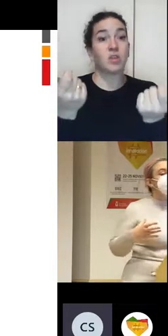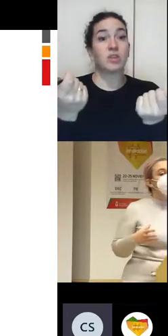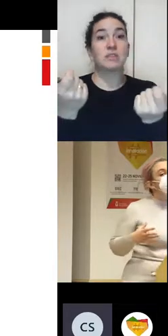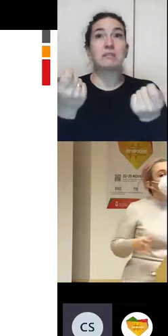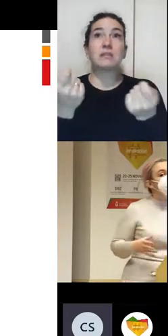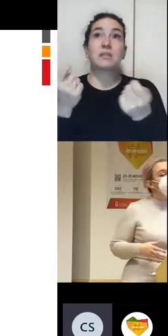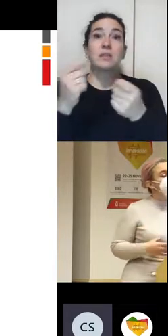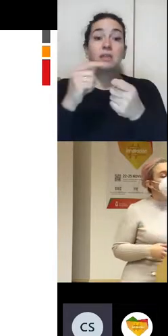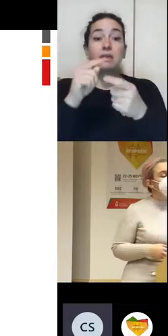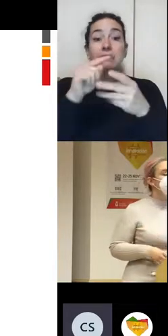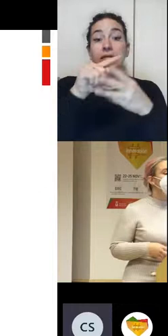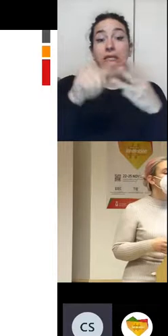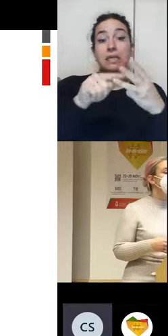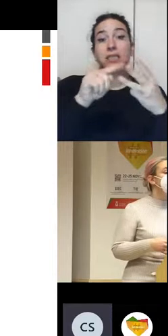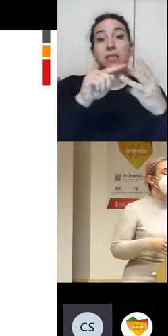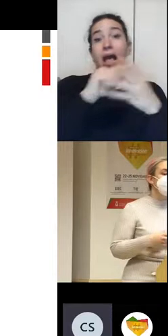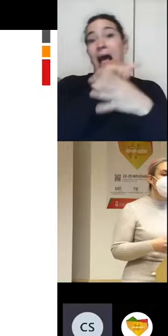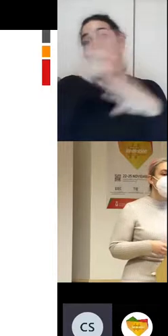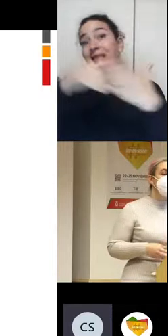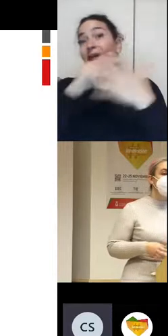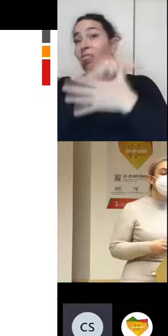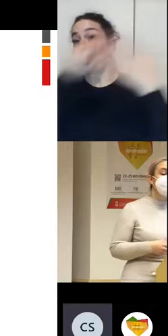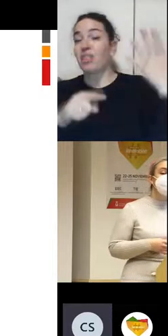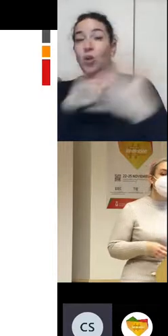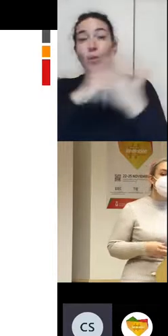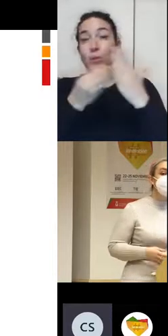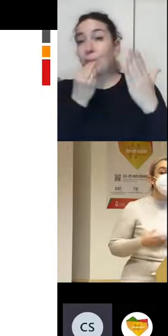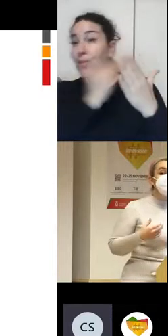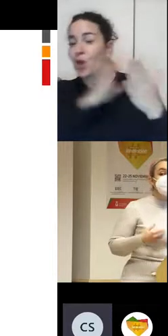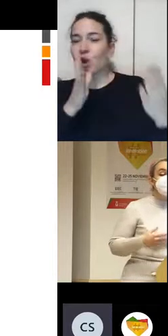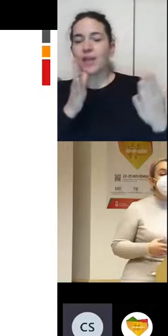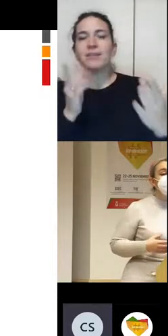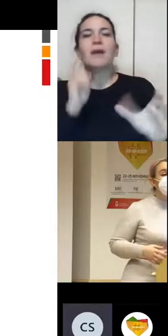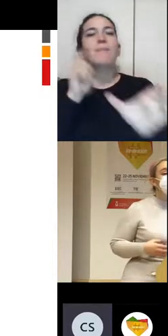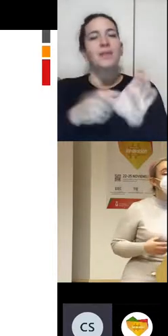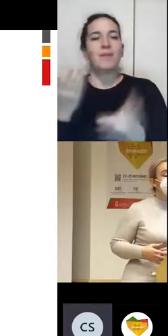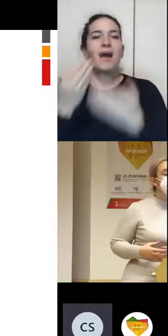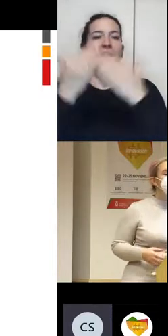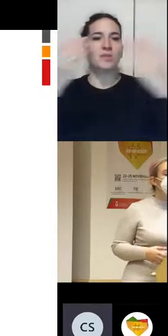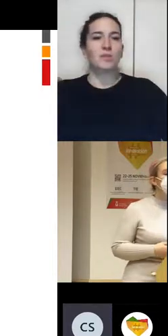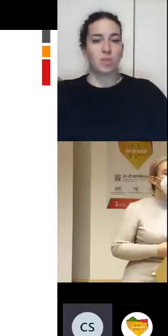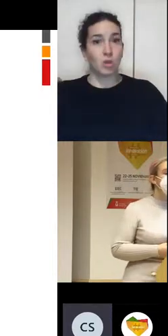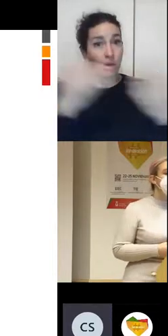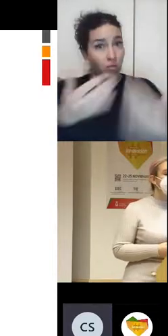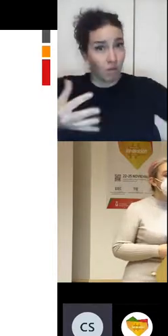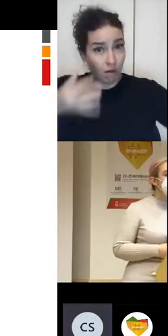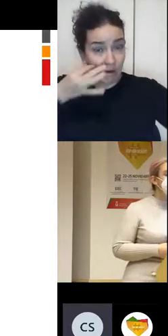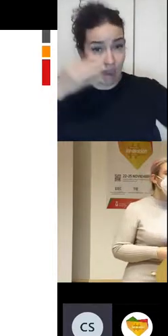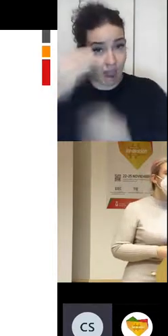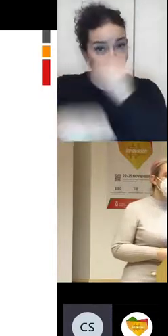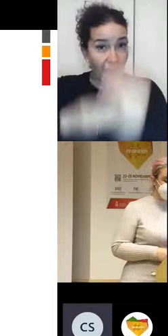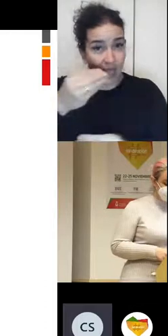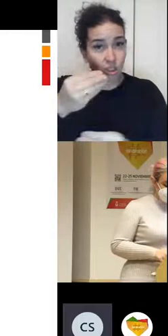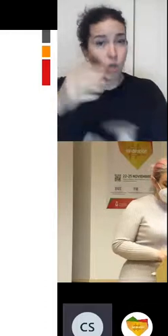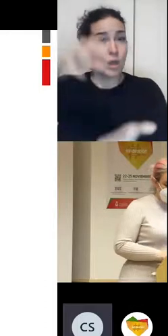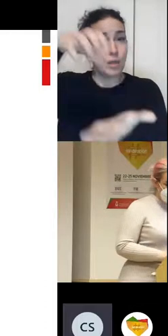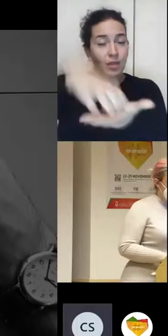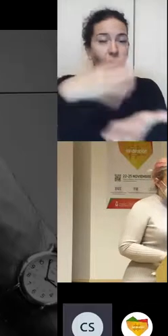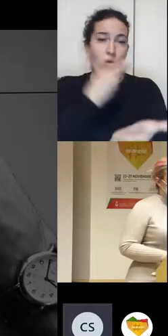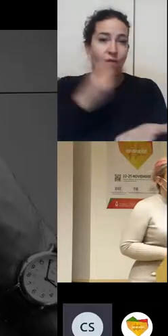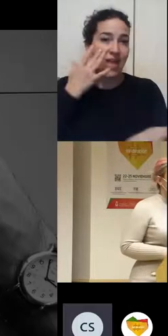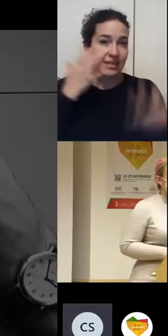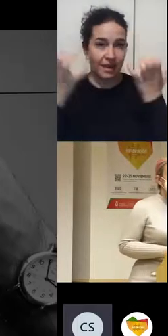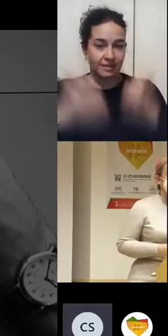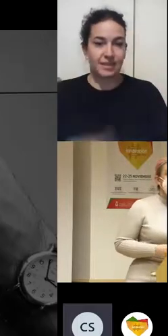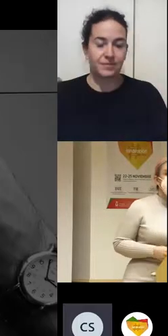entre tres y cinco mejores proyectos desarrollados iban a participar en esta exposición que se llevó a cabo físicamente en el Círculo de Bellas Artes.